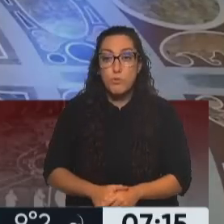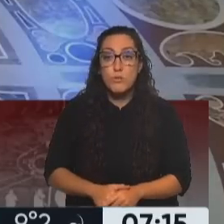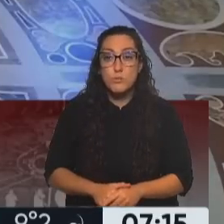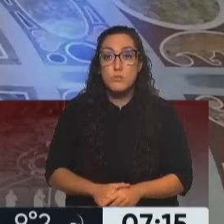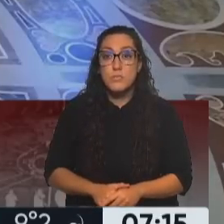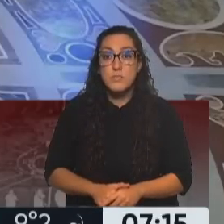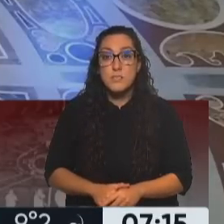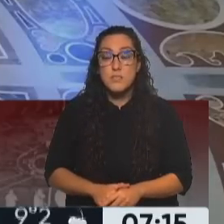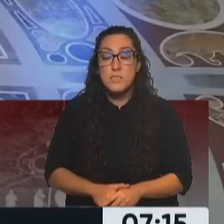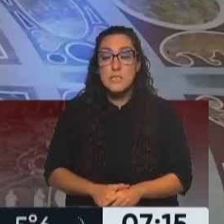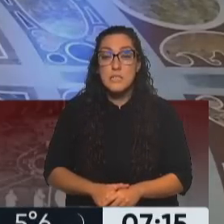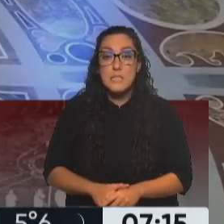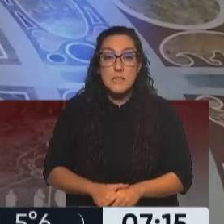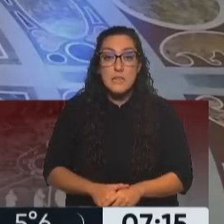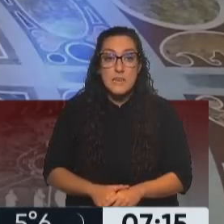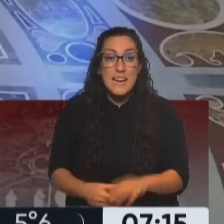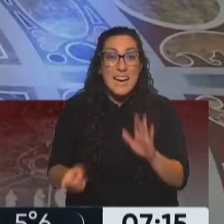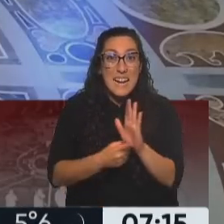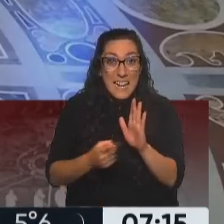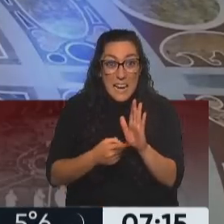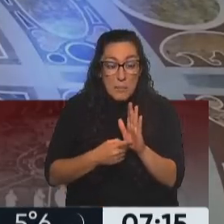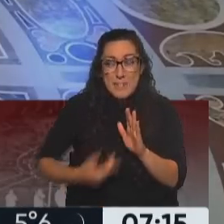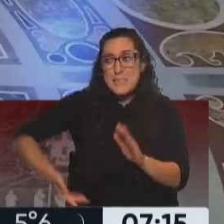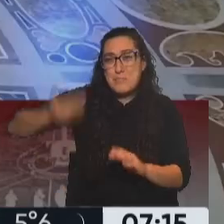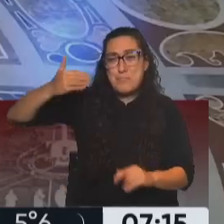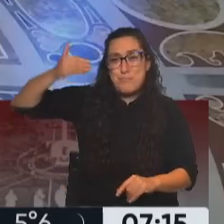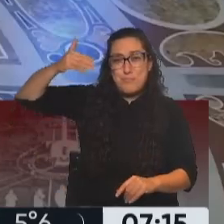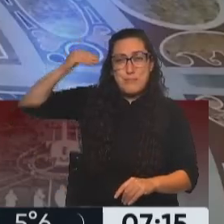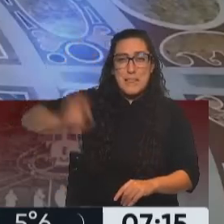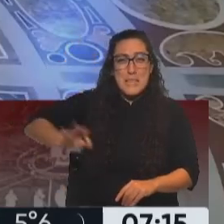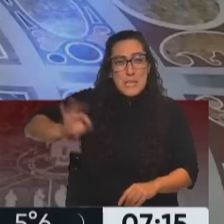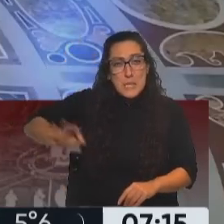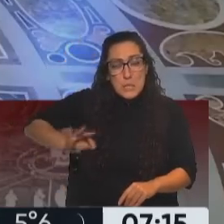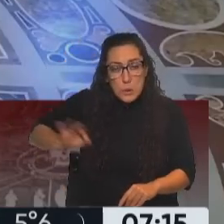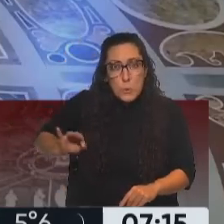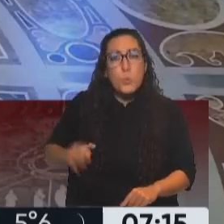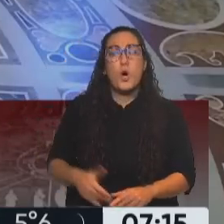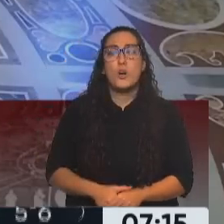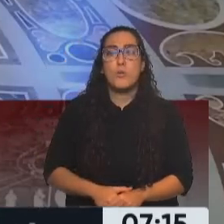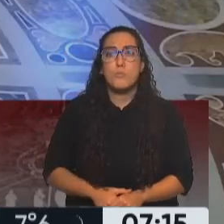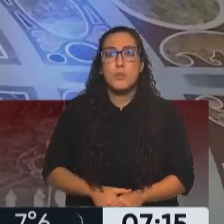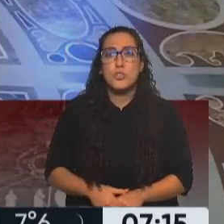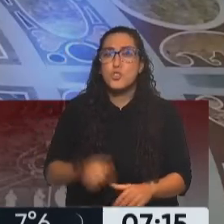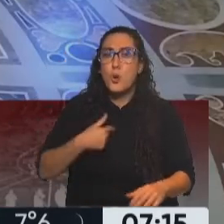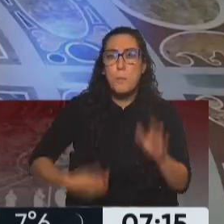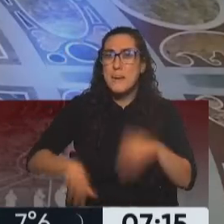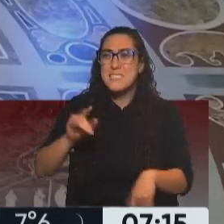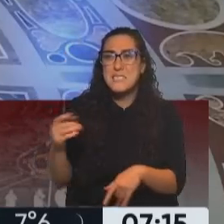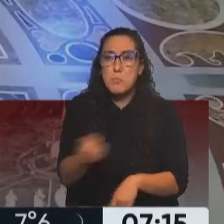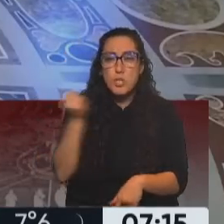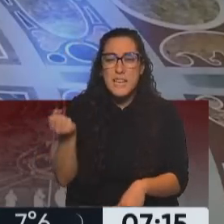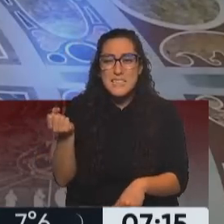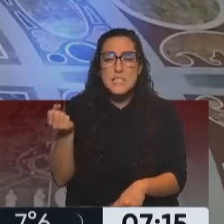cuyas reglas remontan al Evo Mediano. Yo creo que la cosa más importante del día